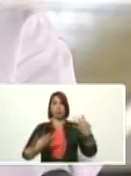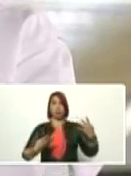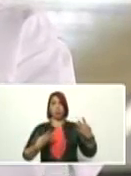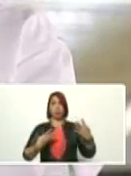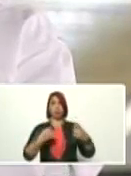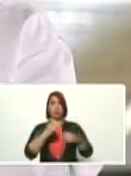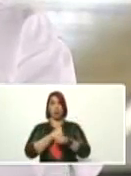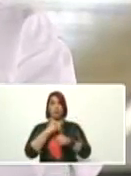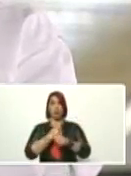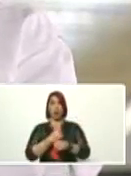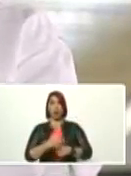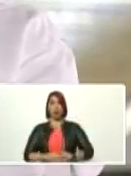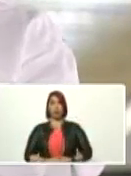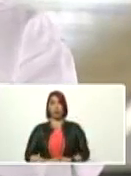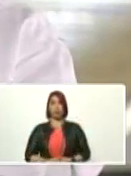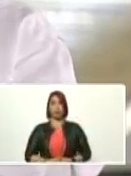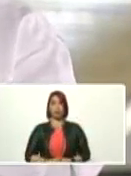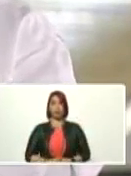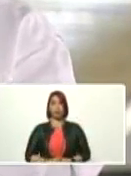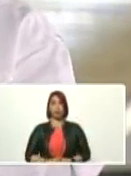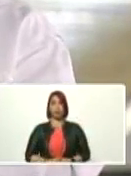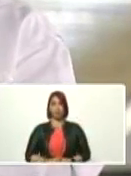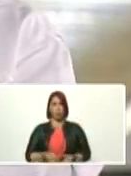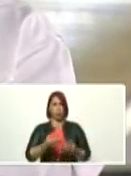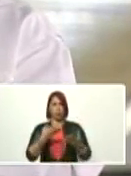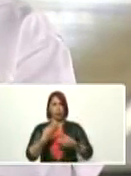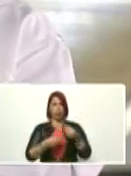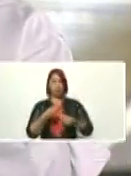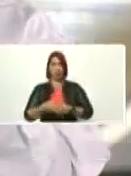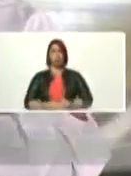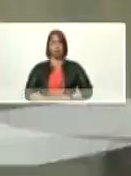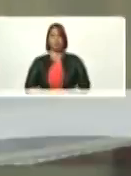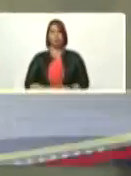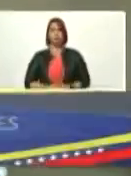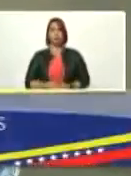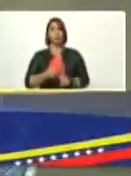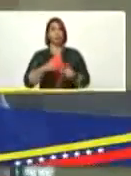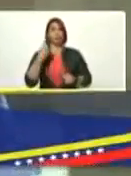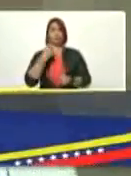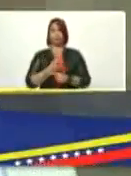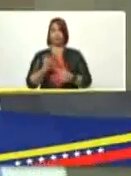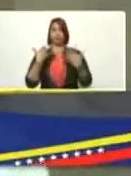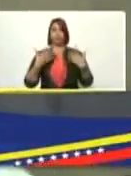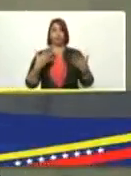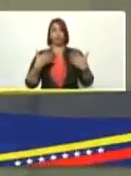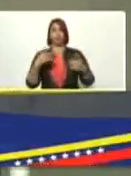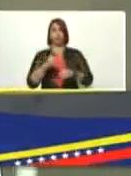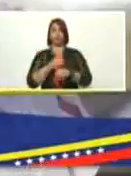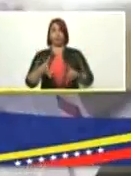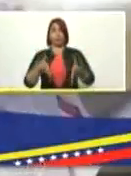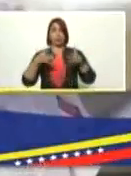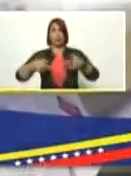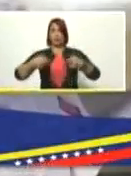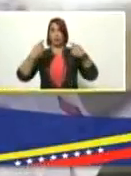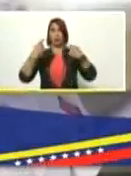Nazaret. Lo están haciendo. Pero debemos ganar esa